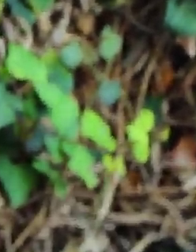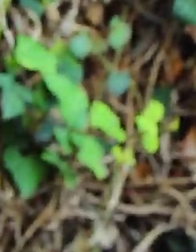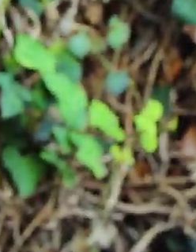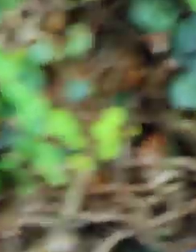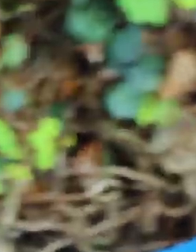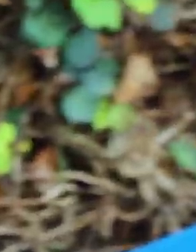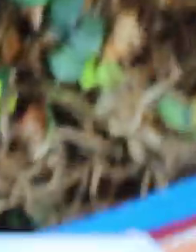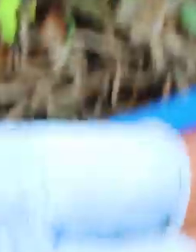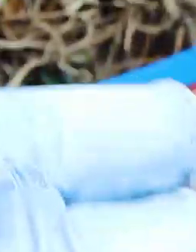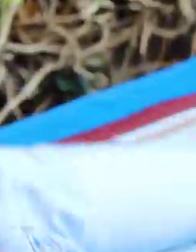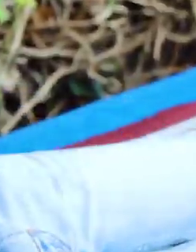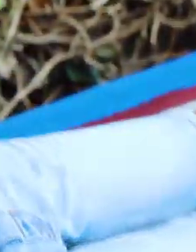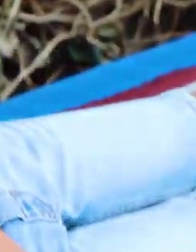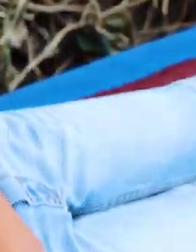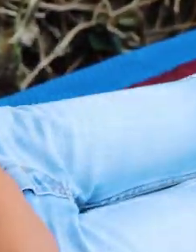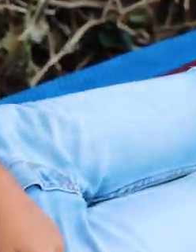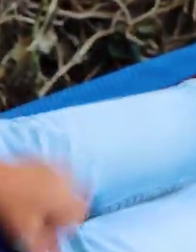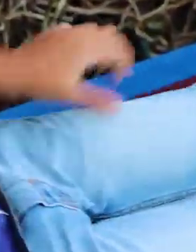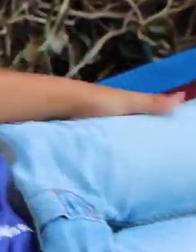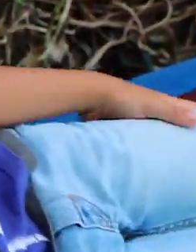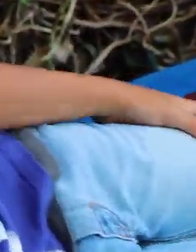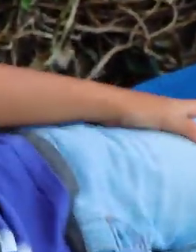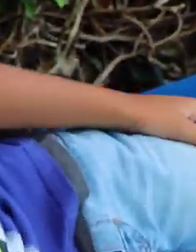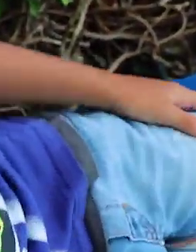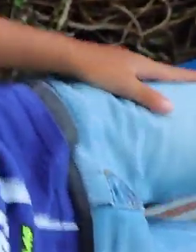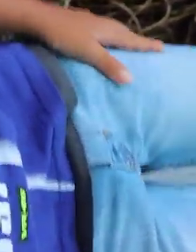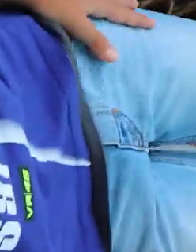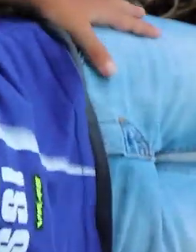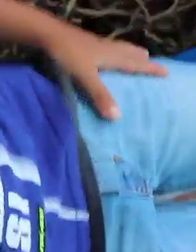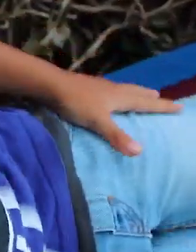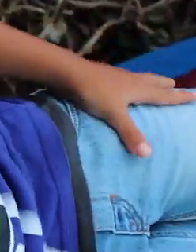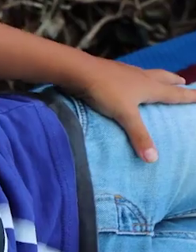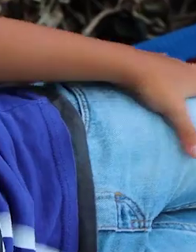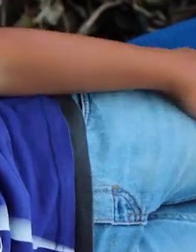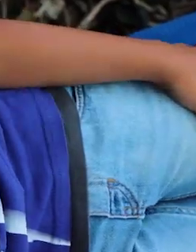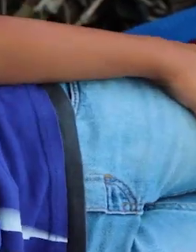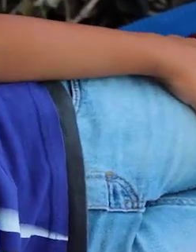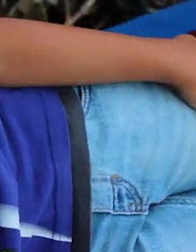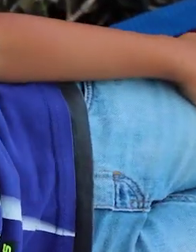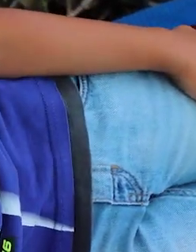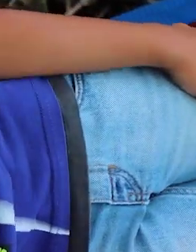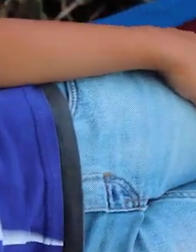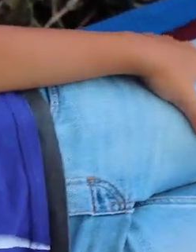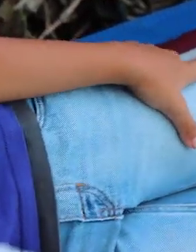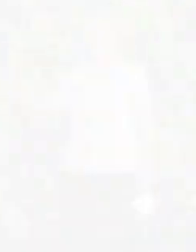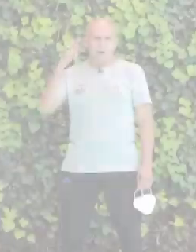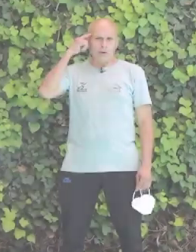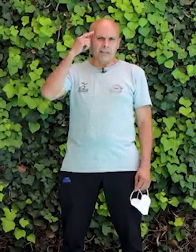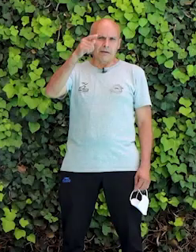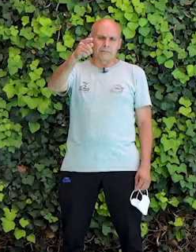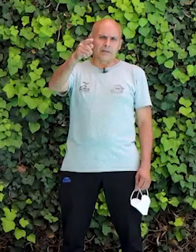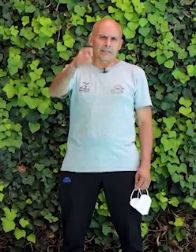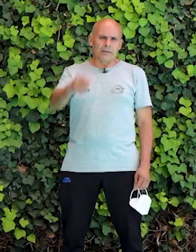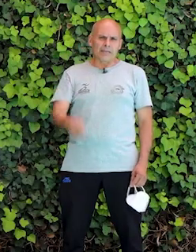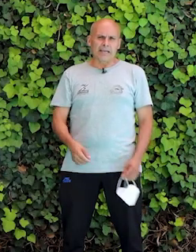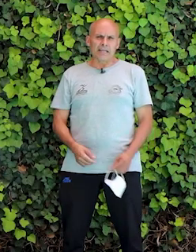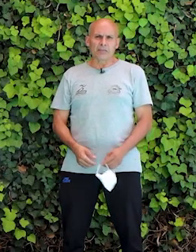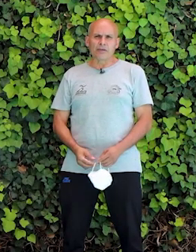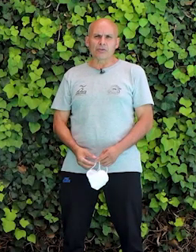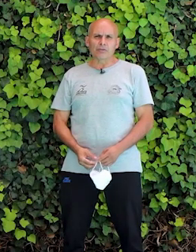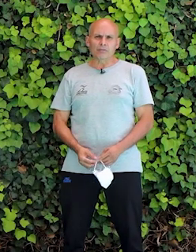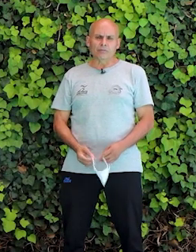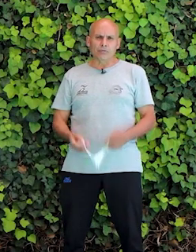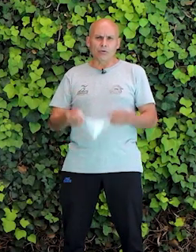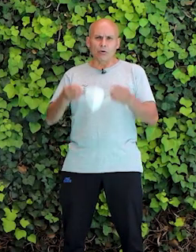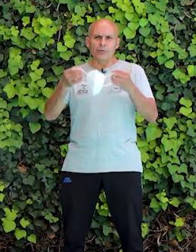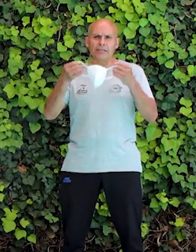Tu mano al costado. Tu mano al costado. Bien. Tres. Perfecto. Recuerda, al terminar